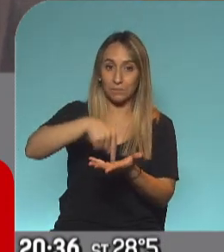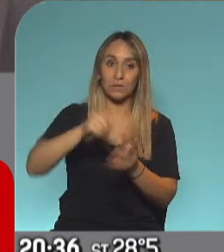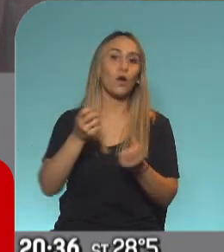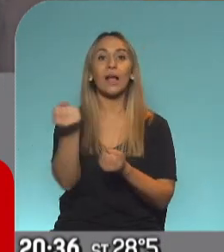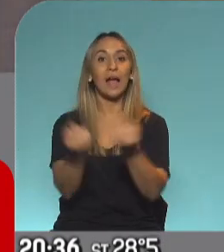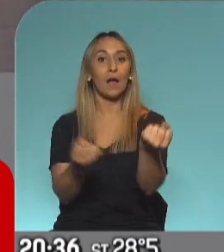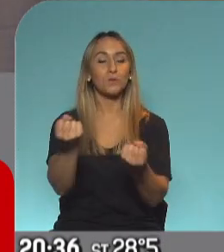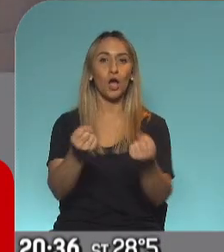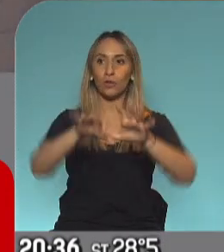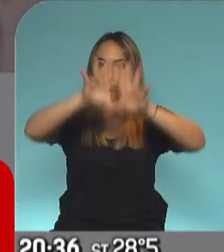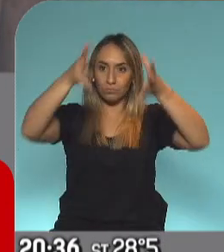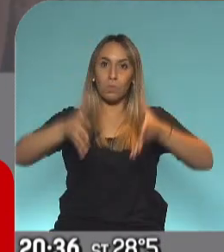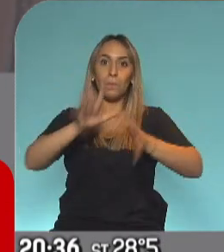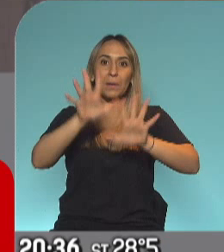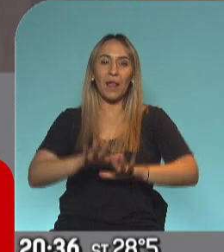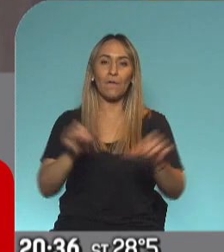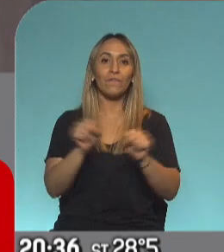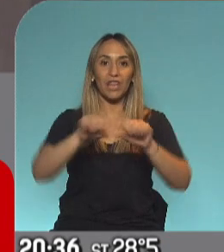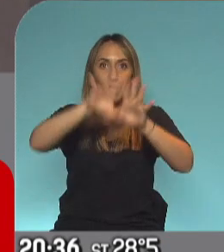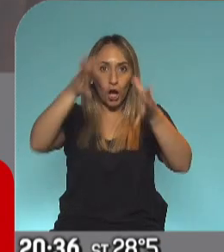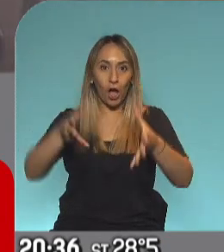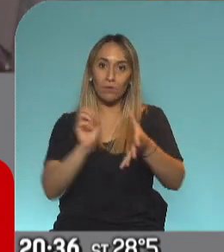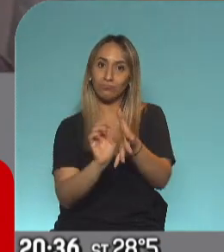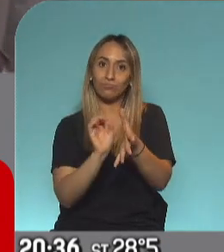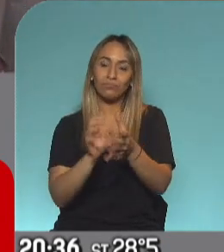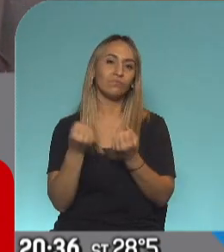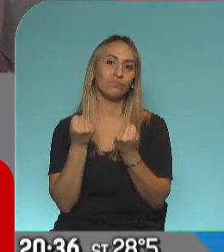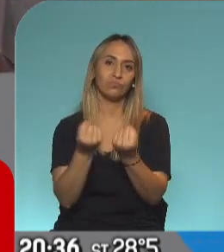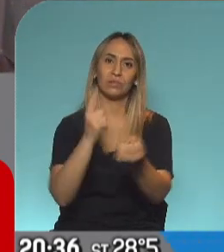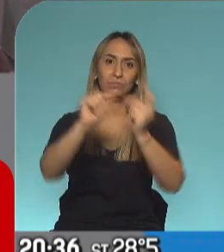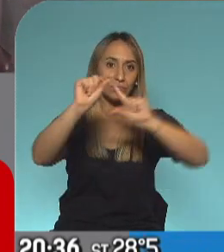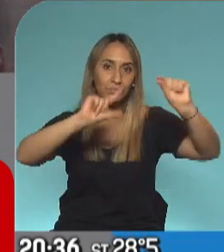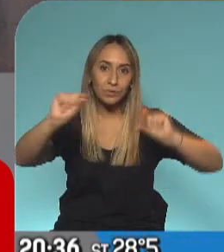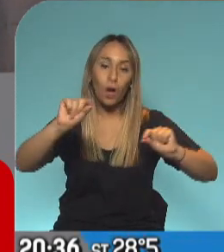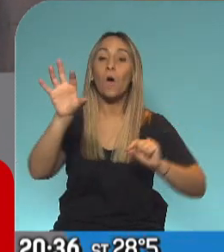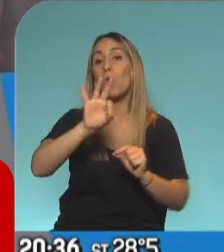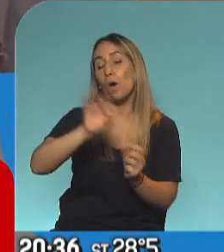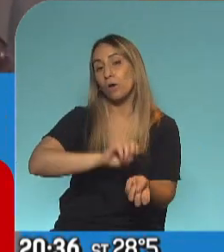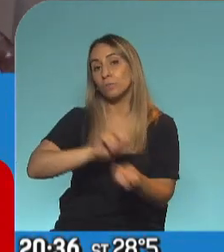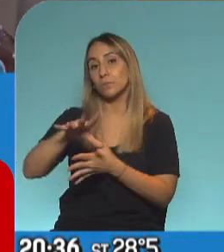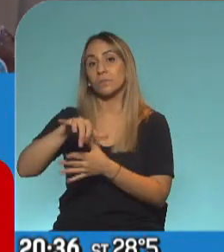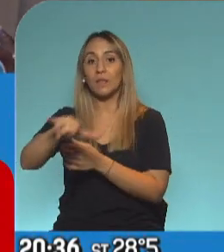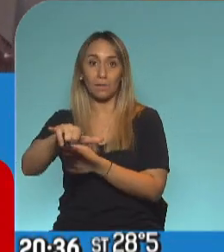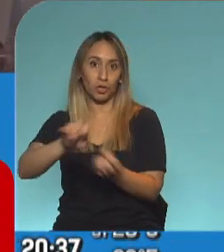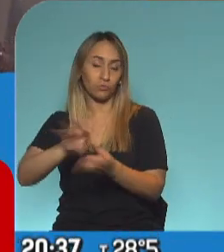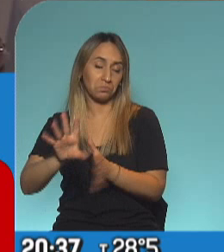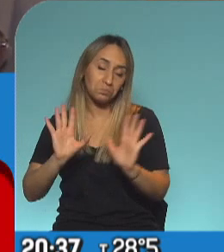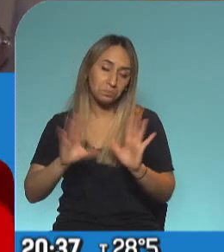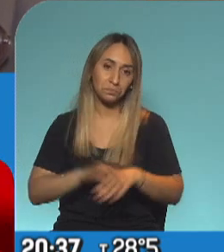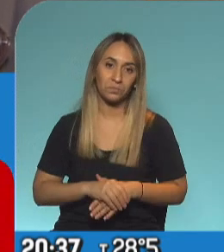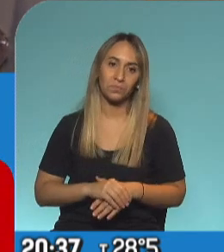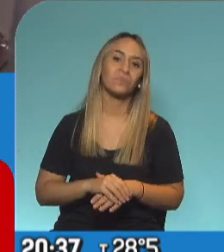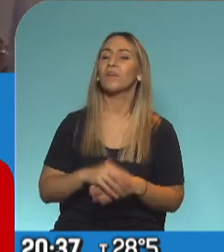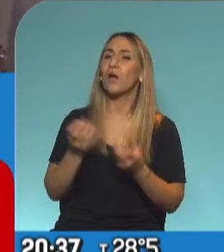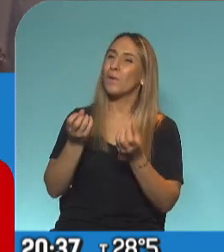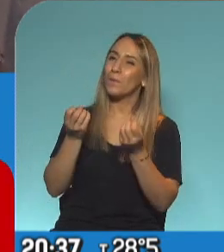refrigerados o que se trasladen a las cámaras refrigeradas de la terminal de cargas. Seriani, ¿qué tal? Buenas noches. Con respecto, en línea con la